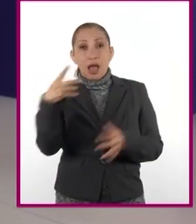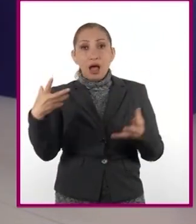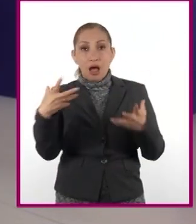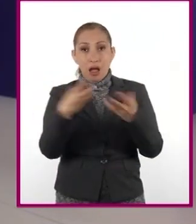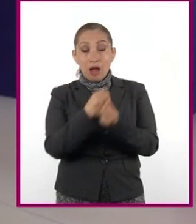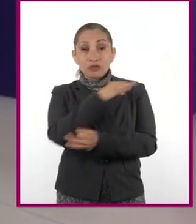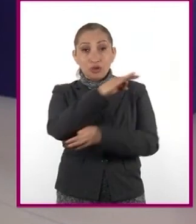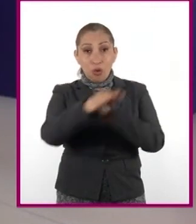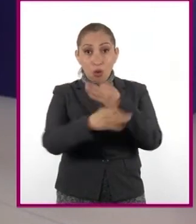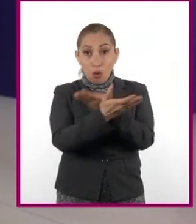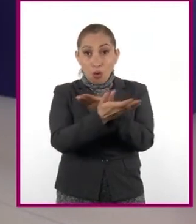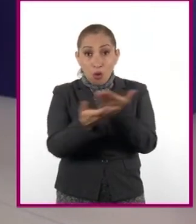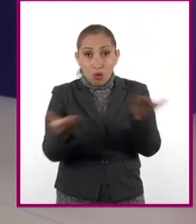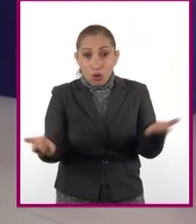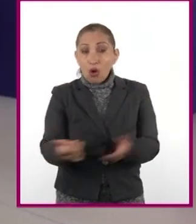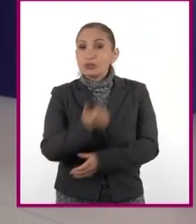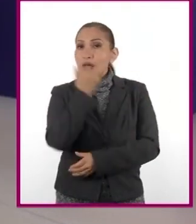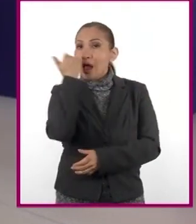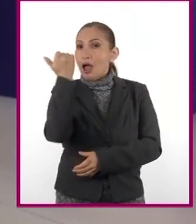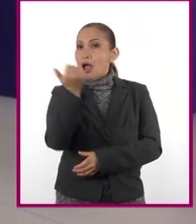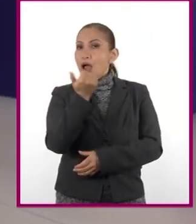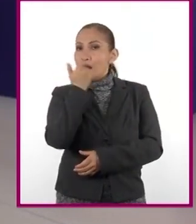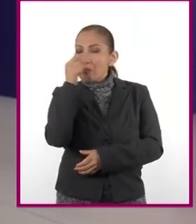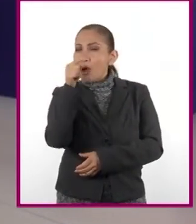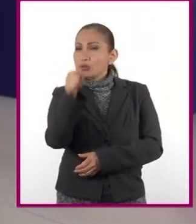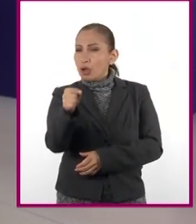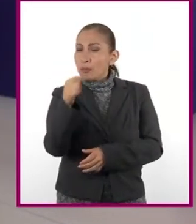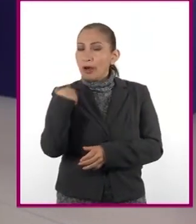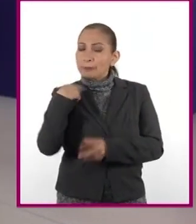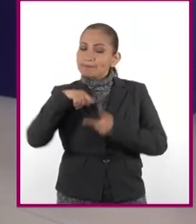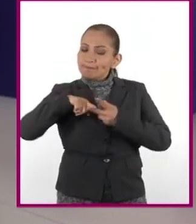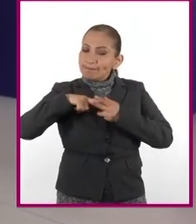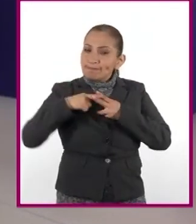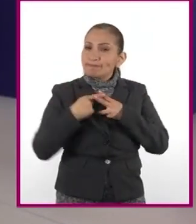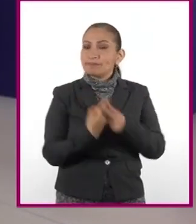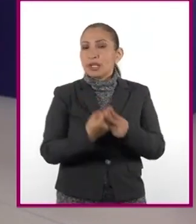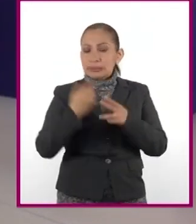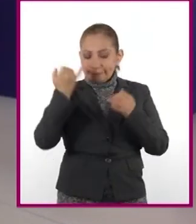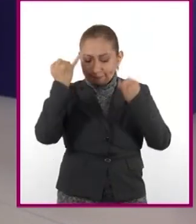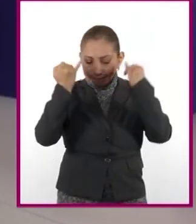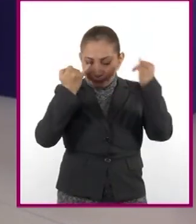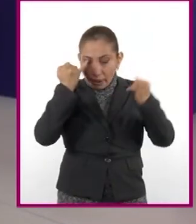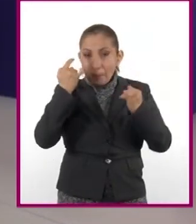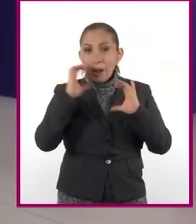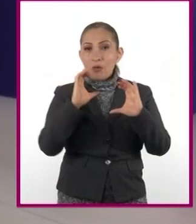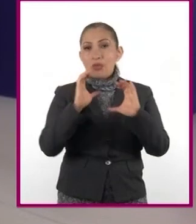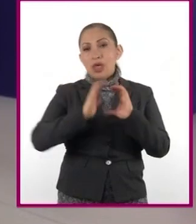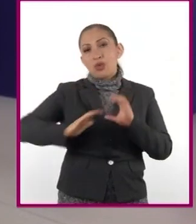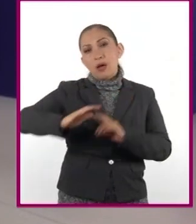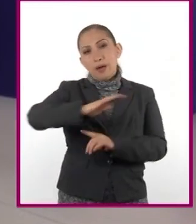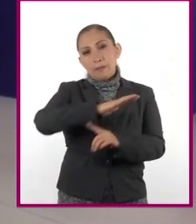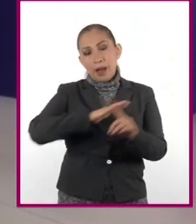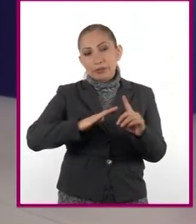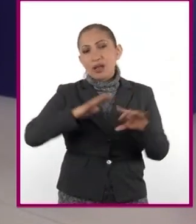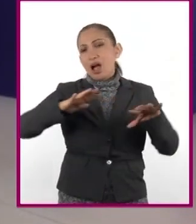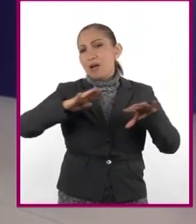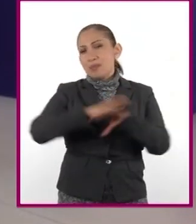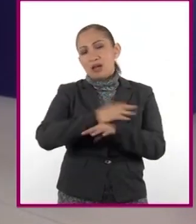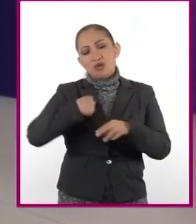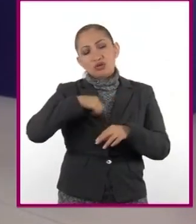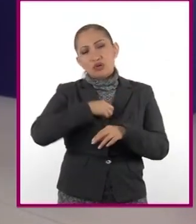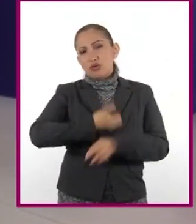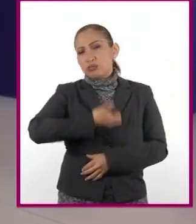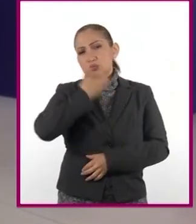con todas y todos nuestros estudiantes, pongamos en marcha proyectos de cuidado ambiental y cambiemos